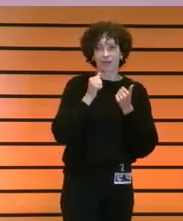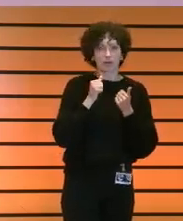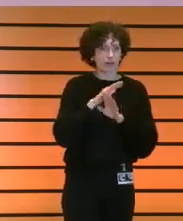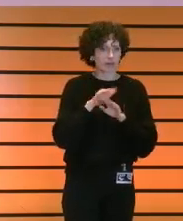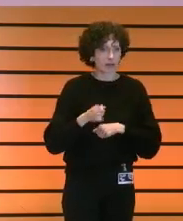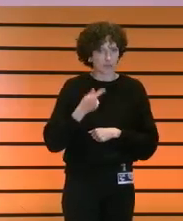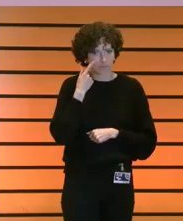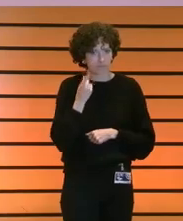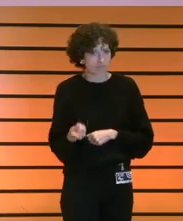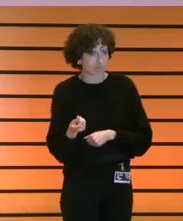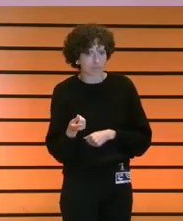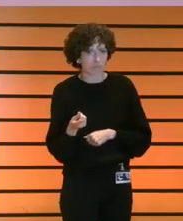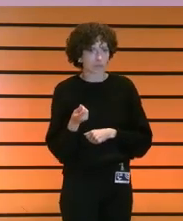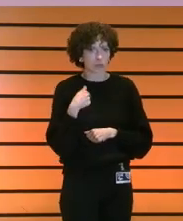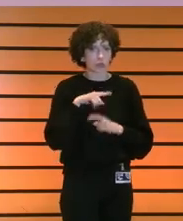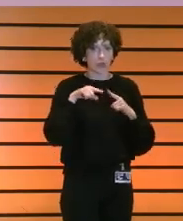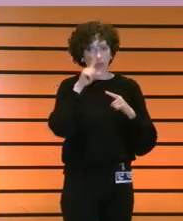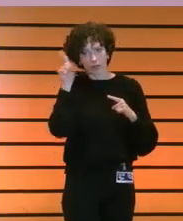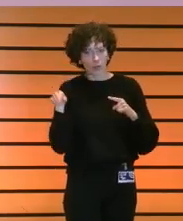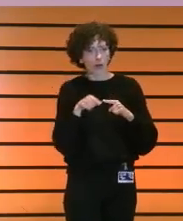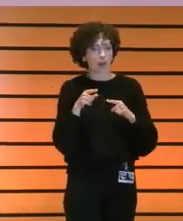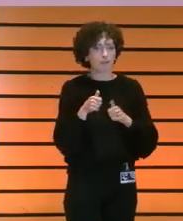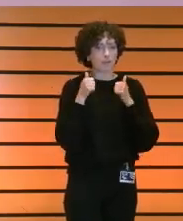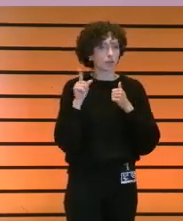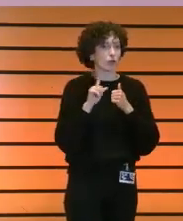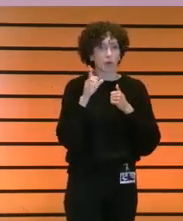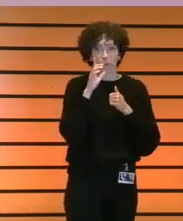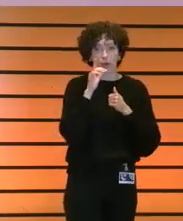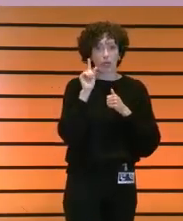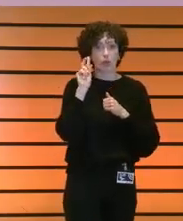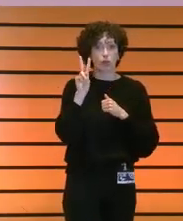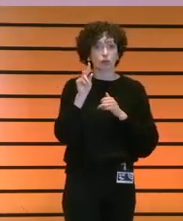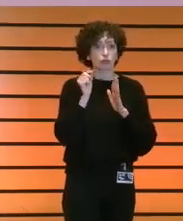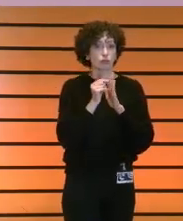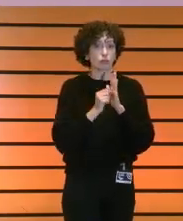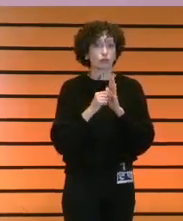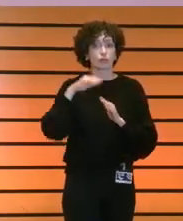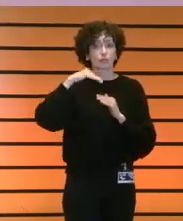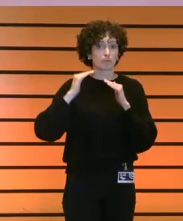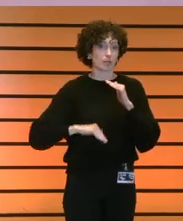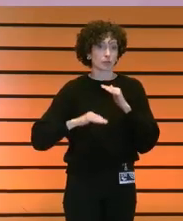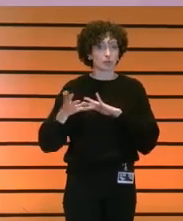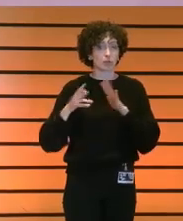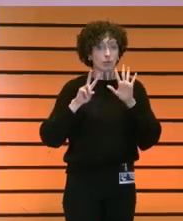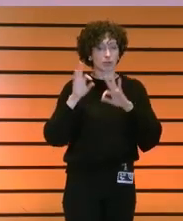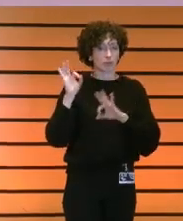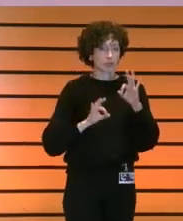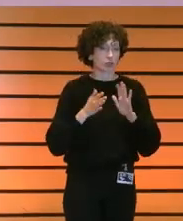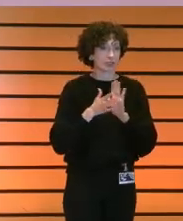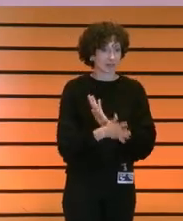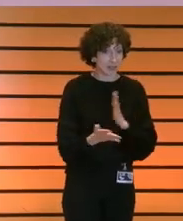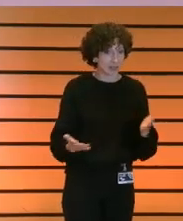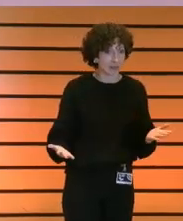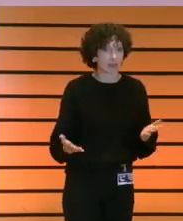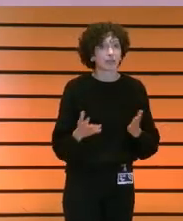que no nos ha hecho seguro es más circulares, porque hemos bajado más de 2 puntos porcentuales, estamos en torno al 7%. Es decir, que cada vez a